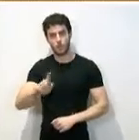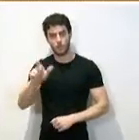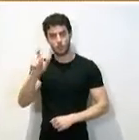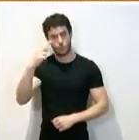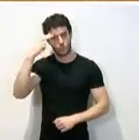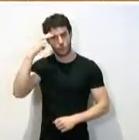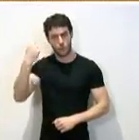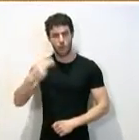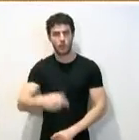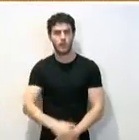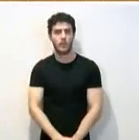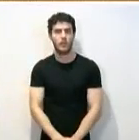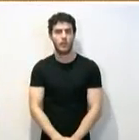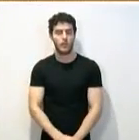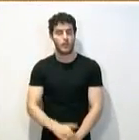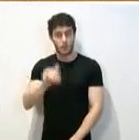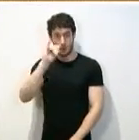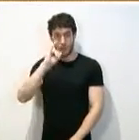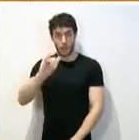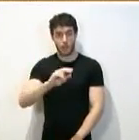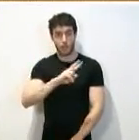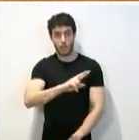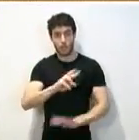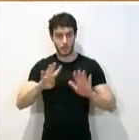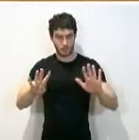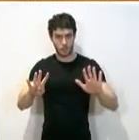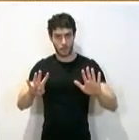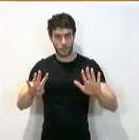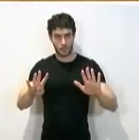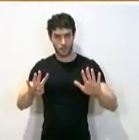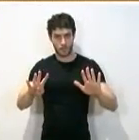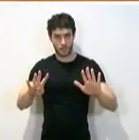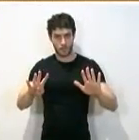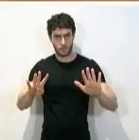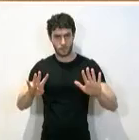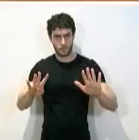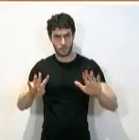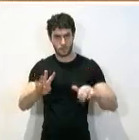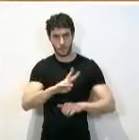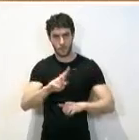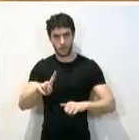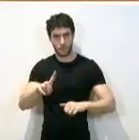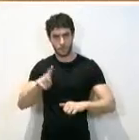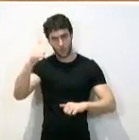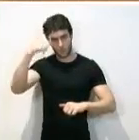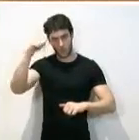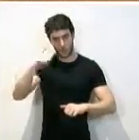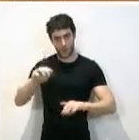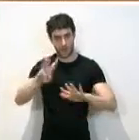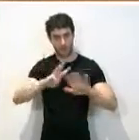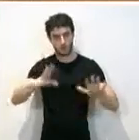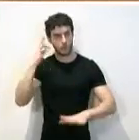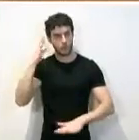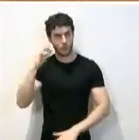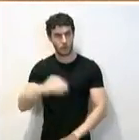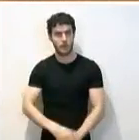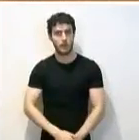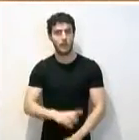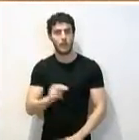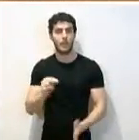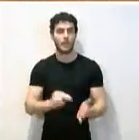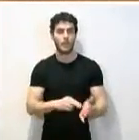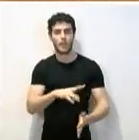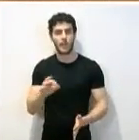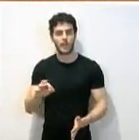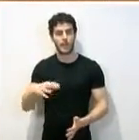suicidios. En La Rioja, 29, de los cuales 21 hombres y 8 mujeres. 2020